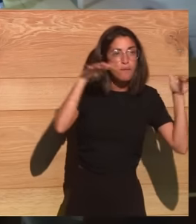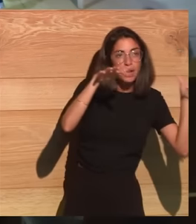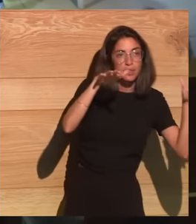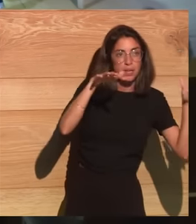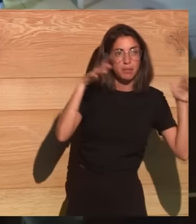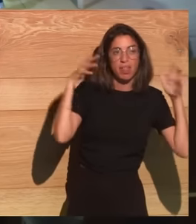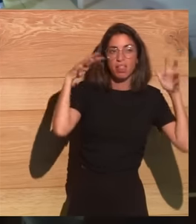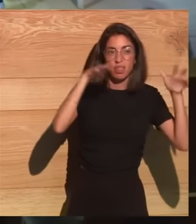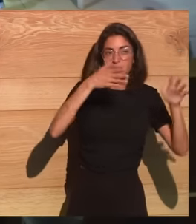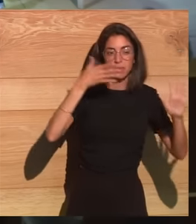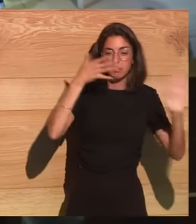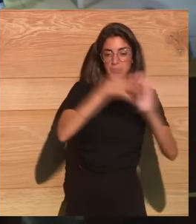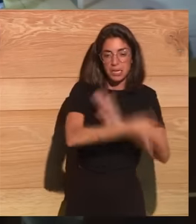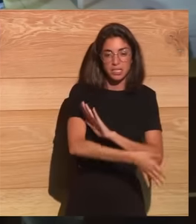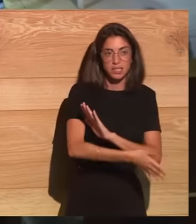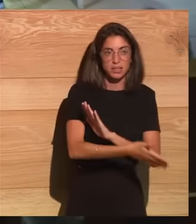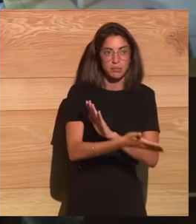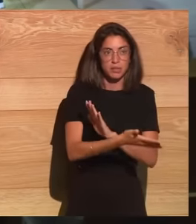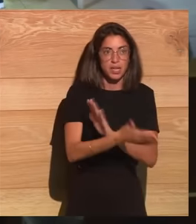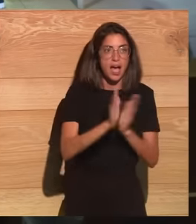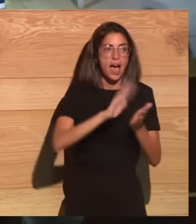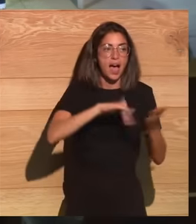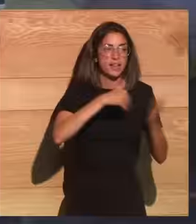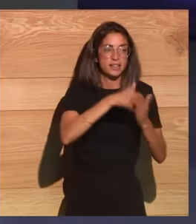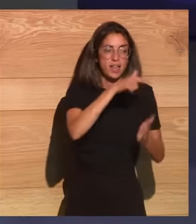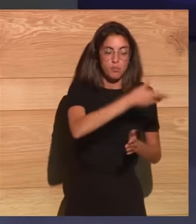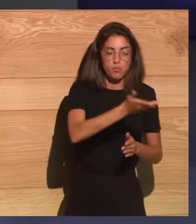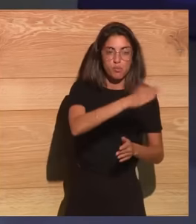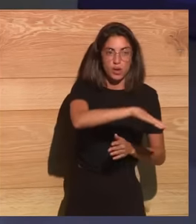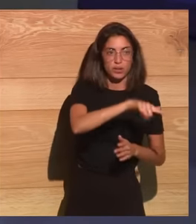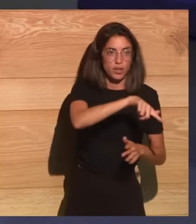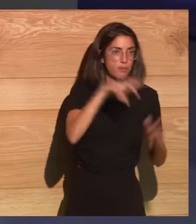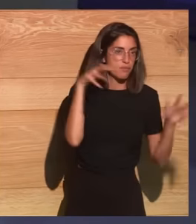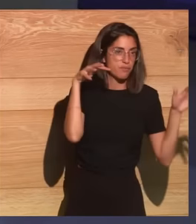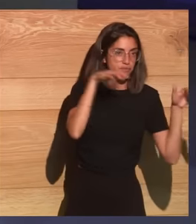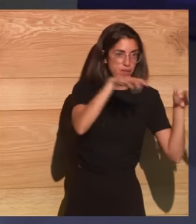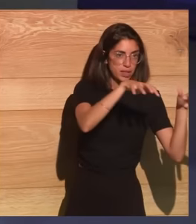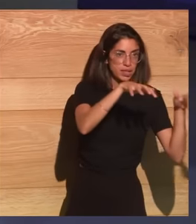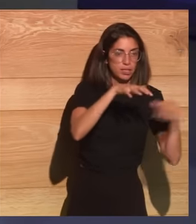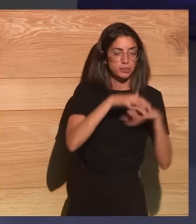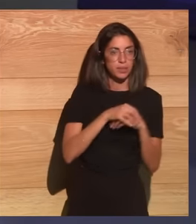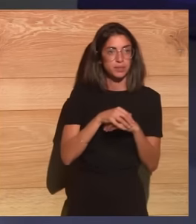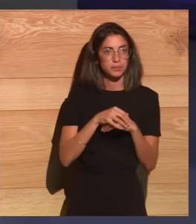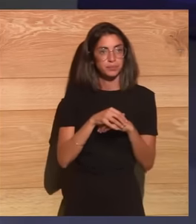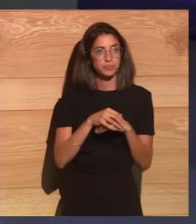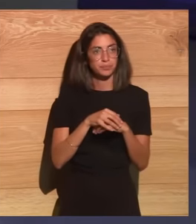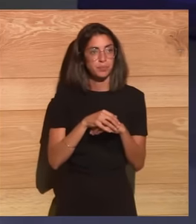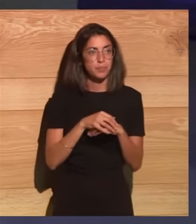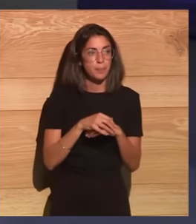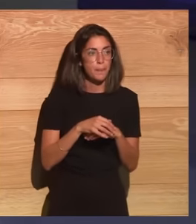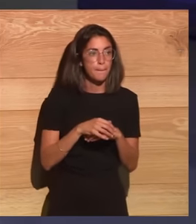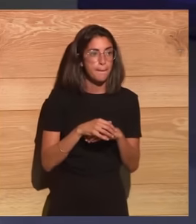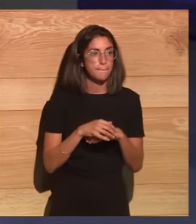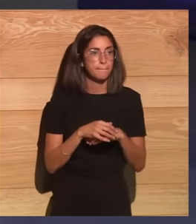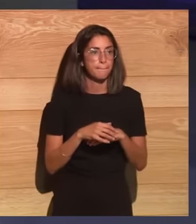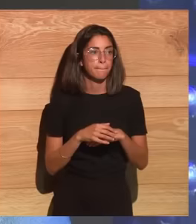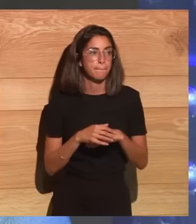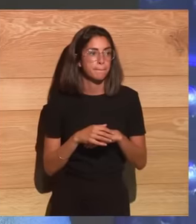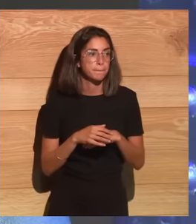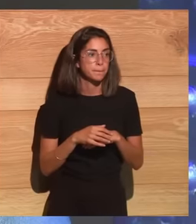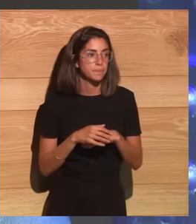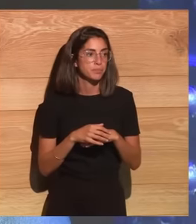Vamos a darle a Umberto Eco duro. Yo que no se puede faltar a Umberto Eco. Ya está viendo Umberto Eco. Ya está